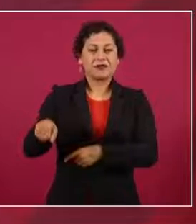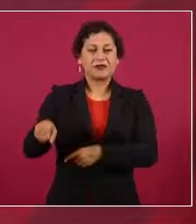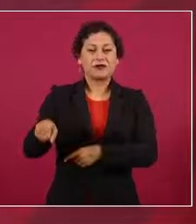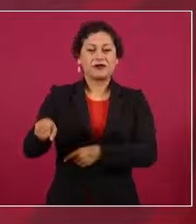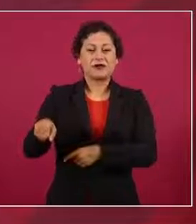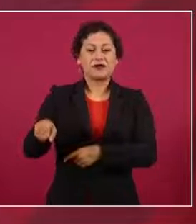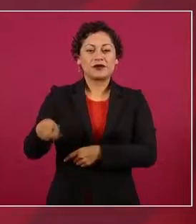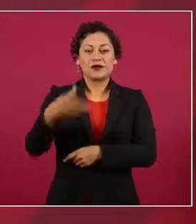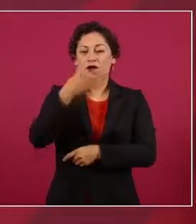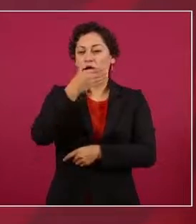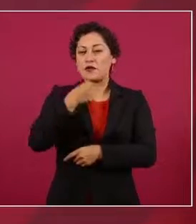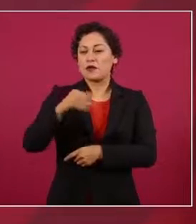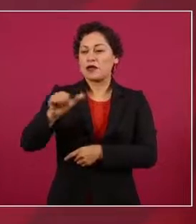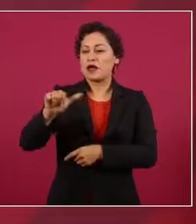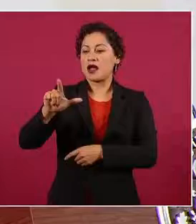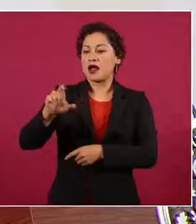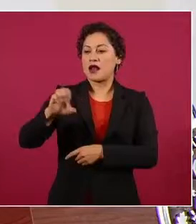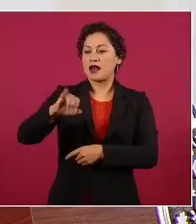Alejandro Gascón Mercado.